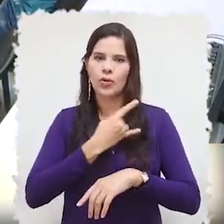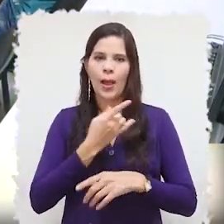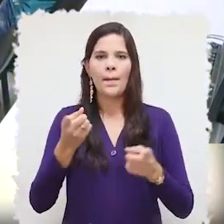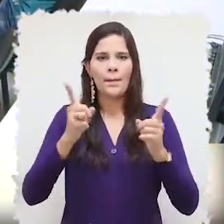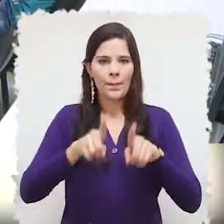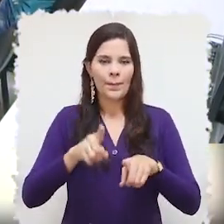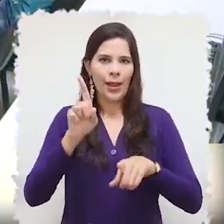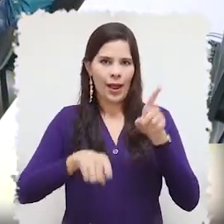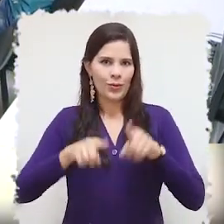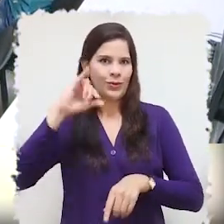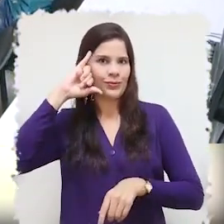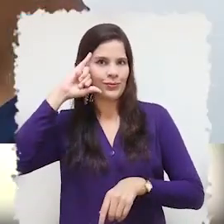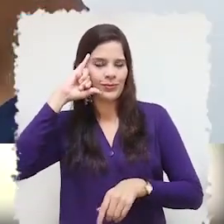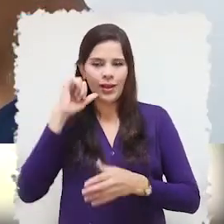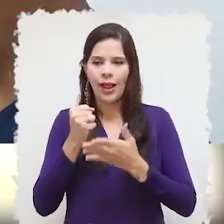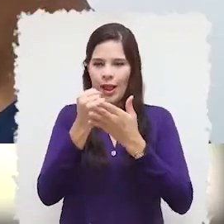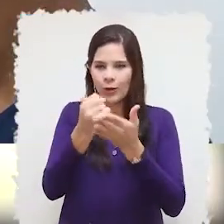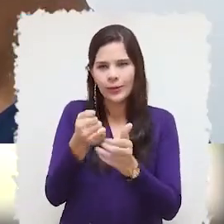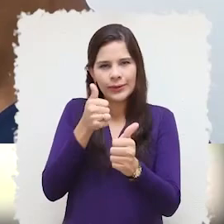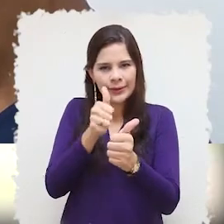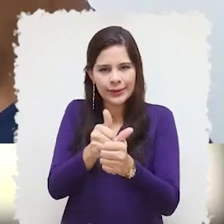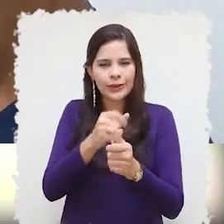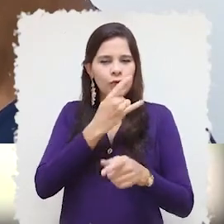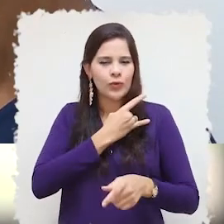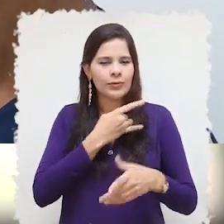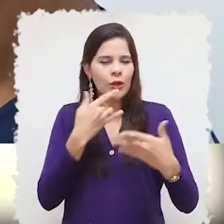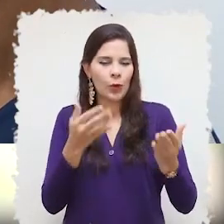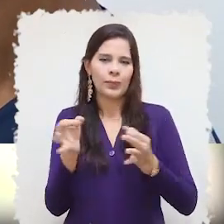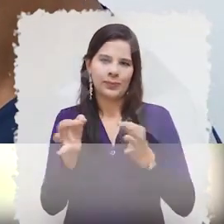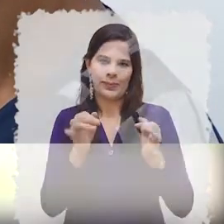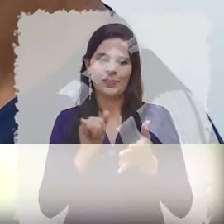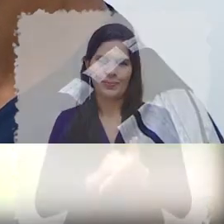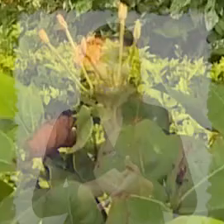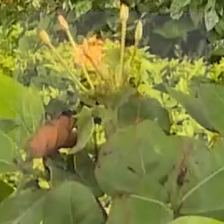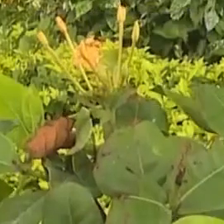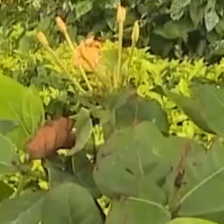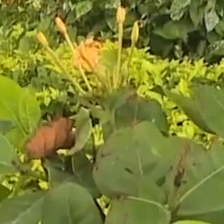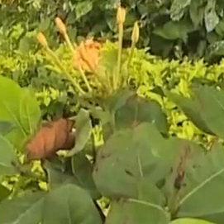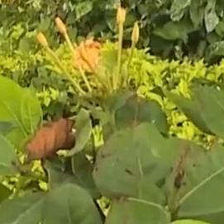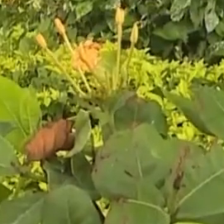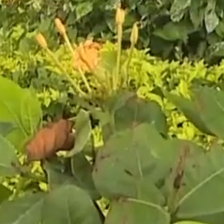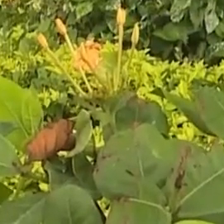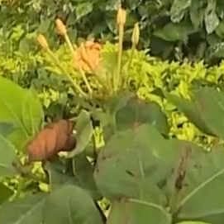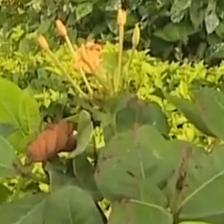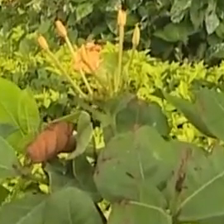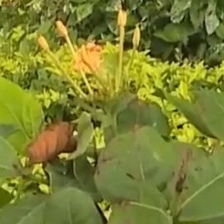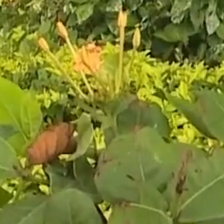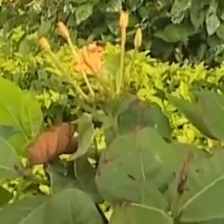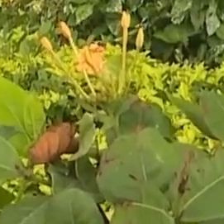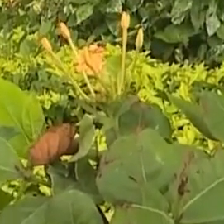en el manejo psicológico a manera de acompañamiento frente a la vida universitaria.